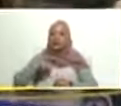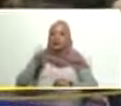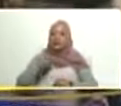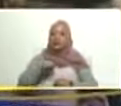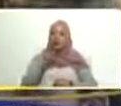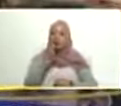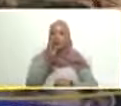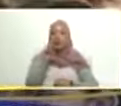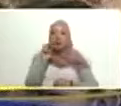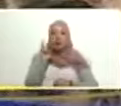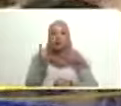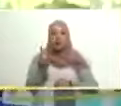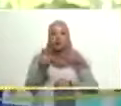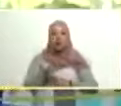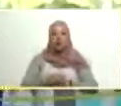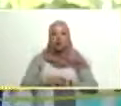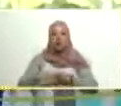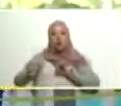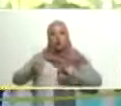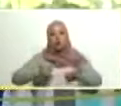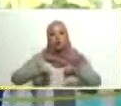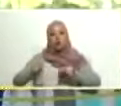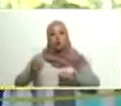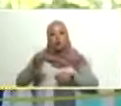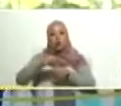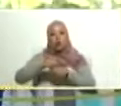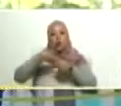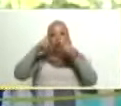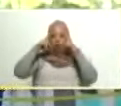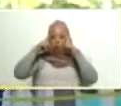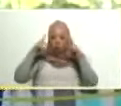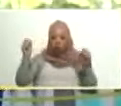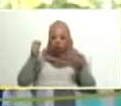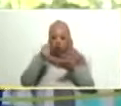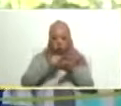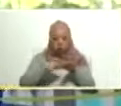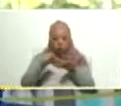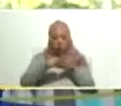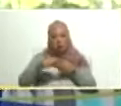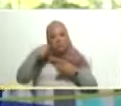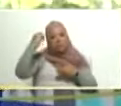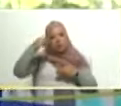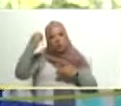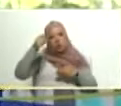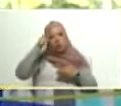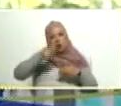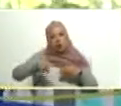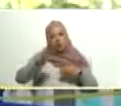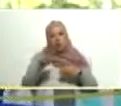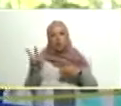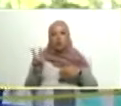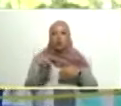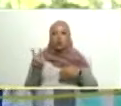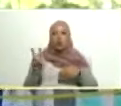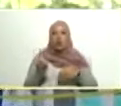Número 22, el movimiento de intelectuales, escritores, pensadores del país.